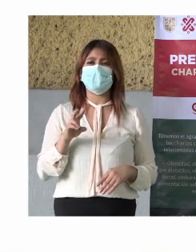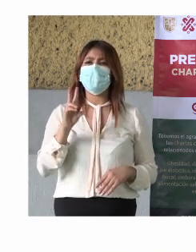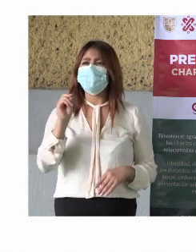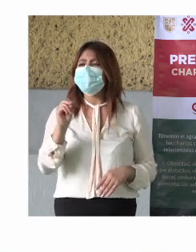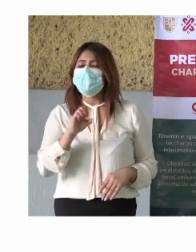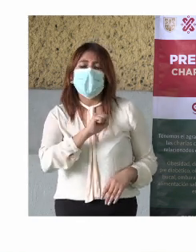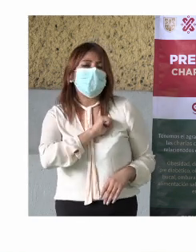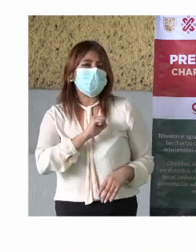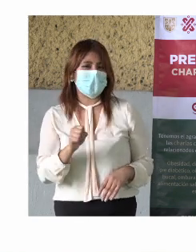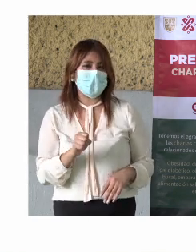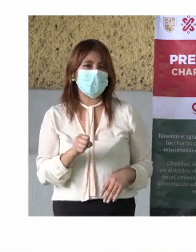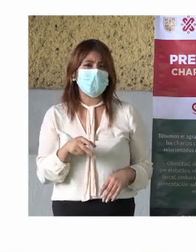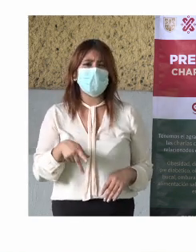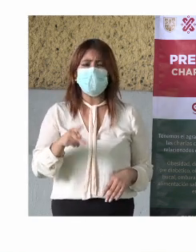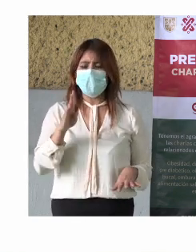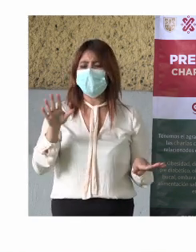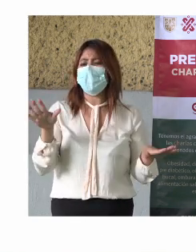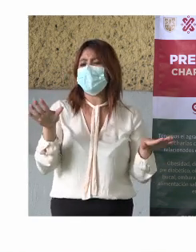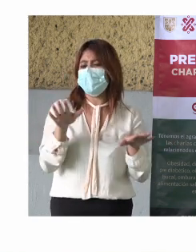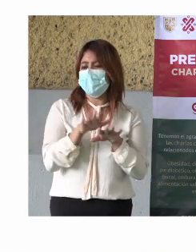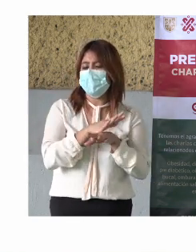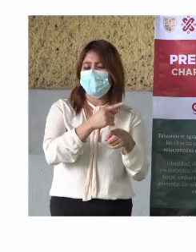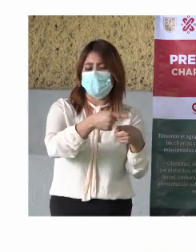llegar a la insulina tenemos otras opciones.